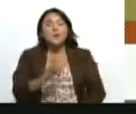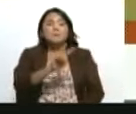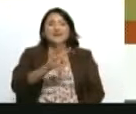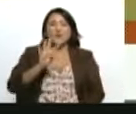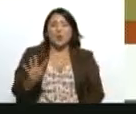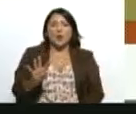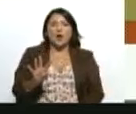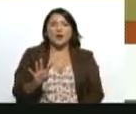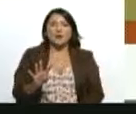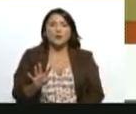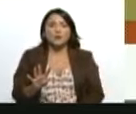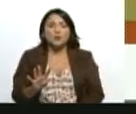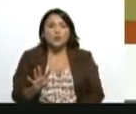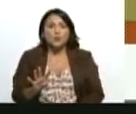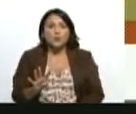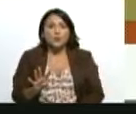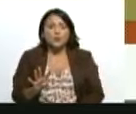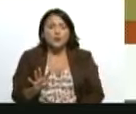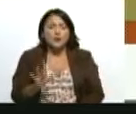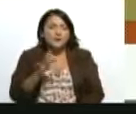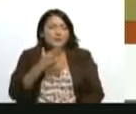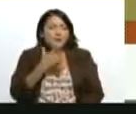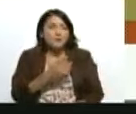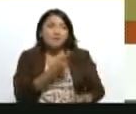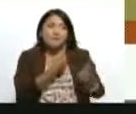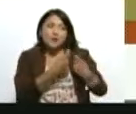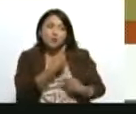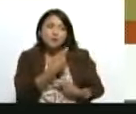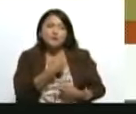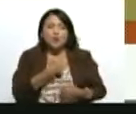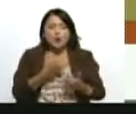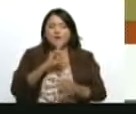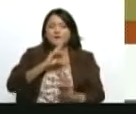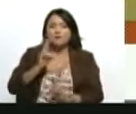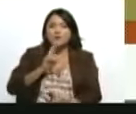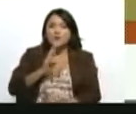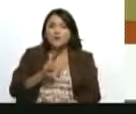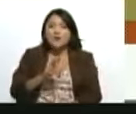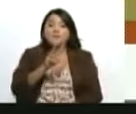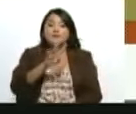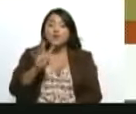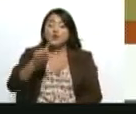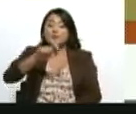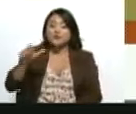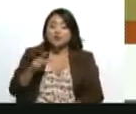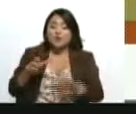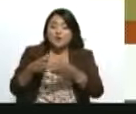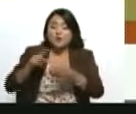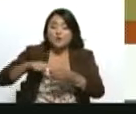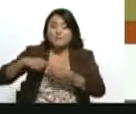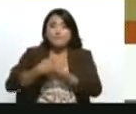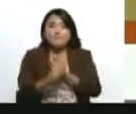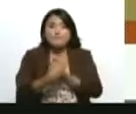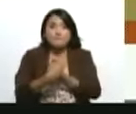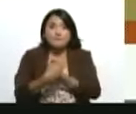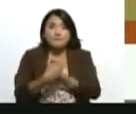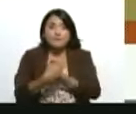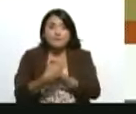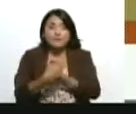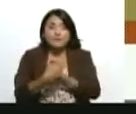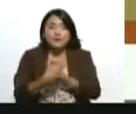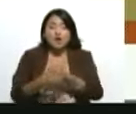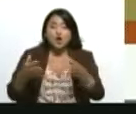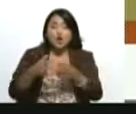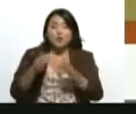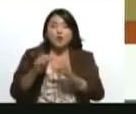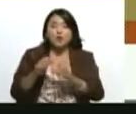24, respondo preguntas que me han hecho en otros lugares. ¿Tienen que ser necesariamente del equipo político